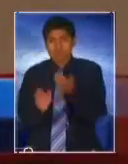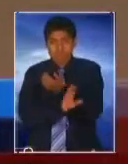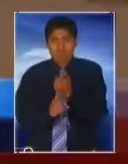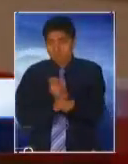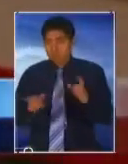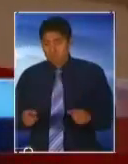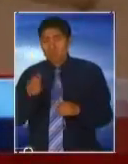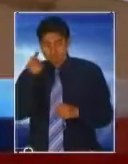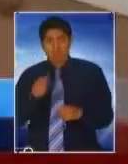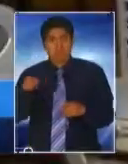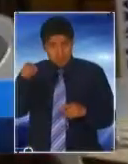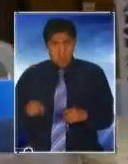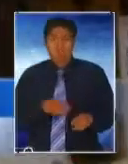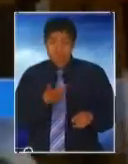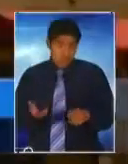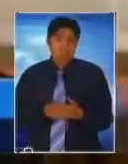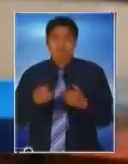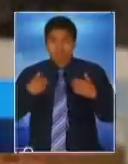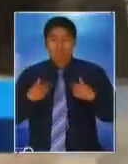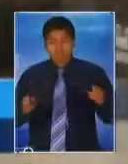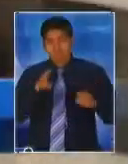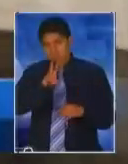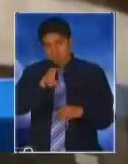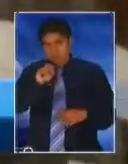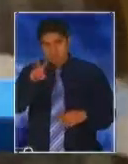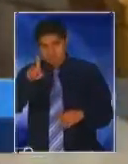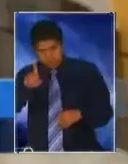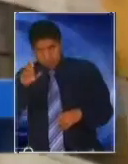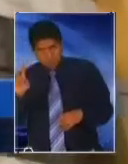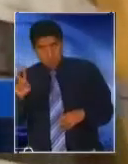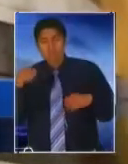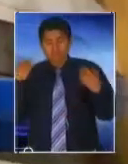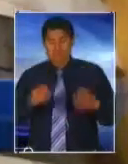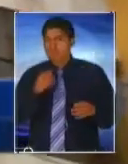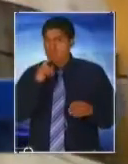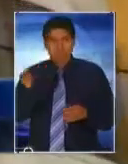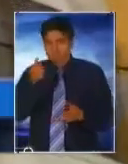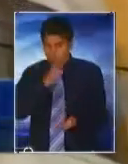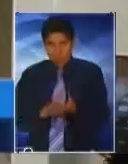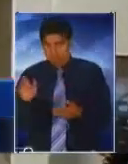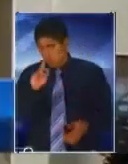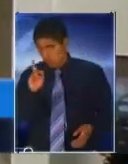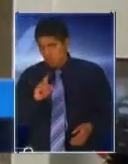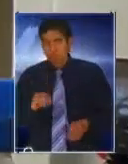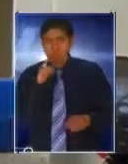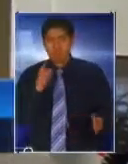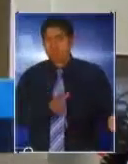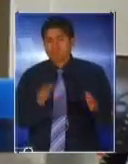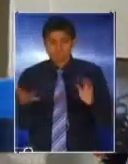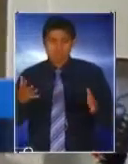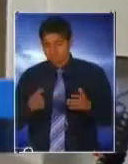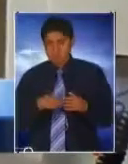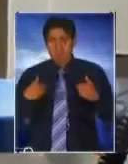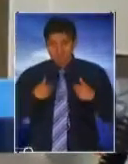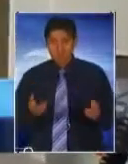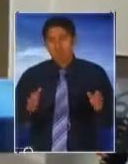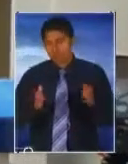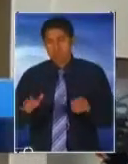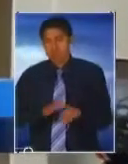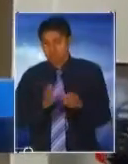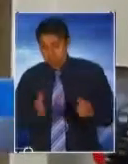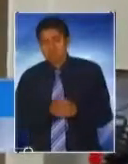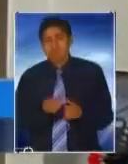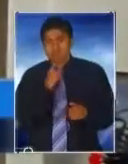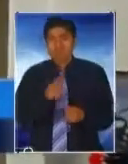defensa civil que para estos casos desde el 2012 ya no es gratuito más o menos nosotros tenemos un promedio